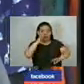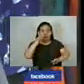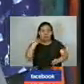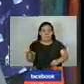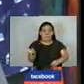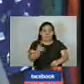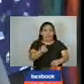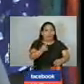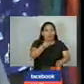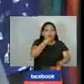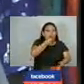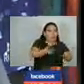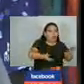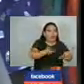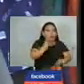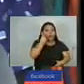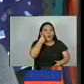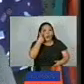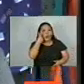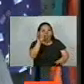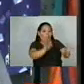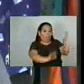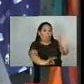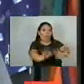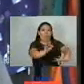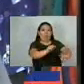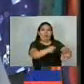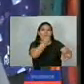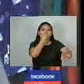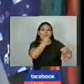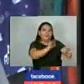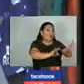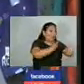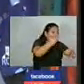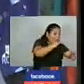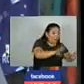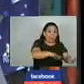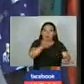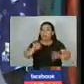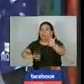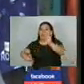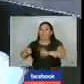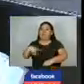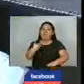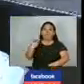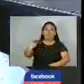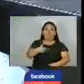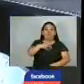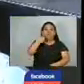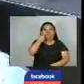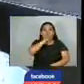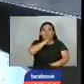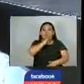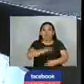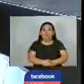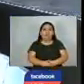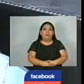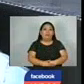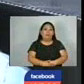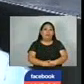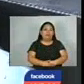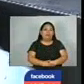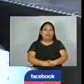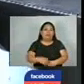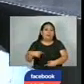La gente a veces que vende comida no tiene cuidado, las moscas llegan a la basura y luego a la comida, ahí es donde nos enfermamos. No, aquí va